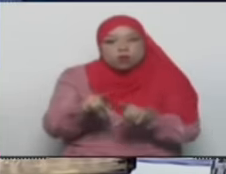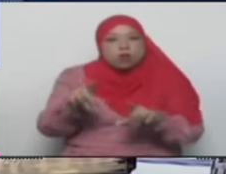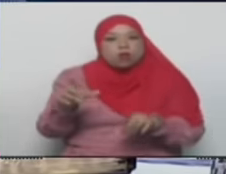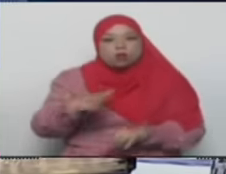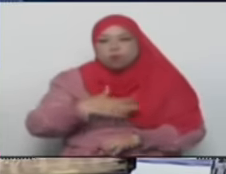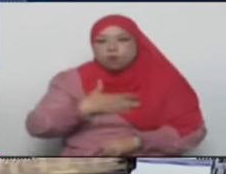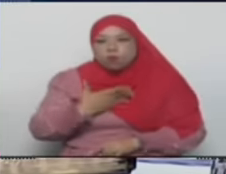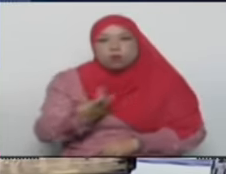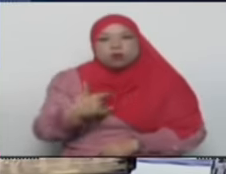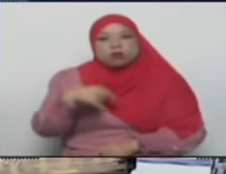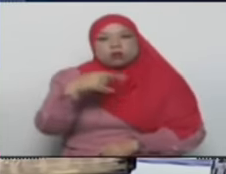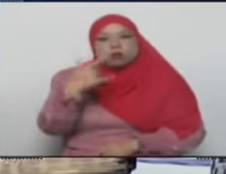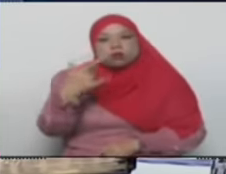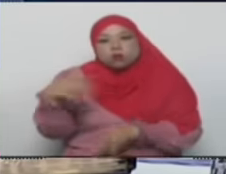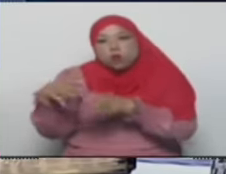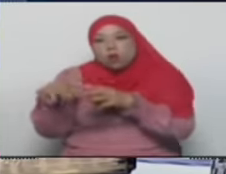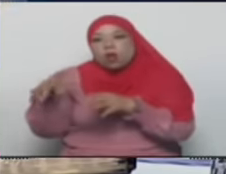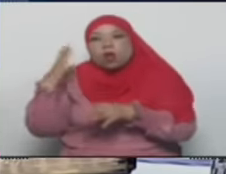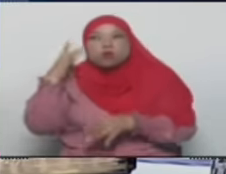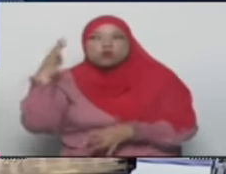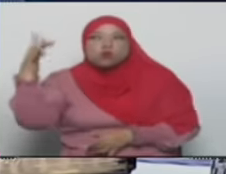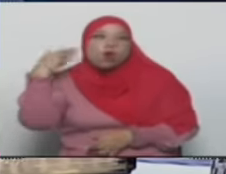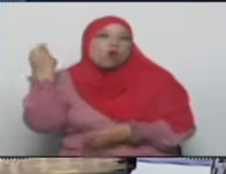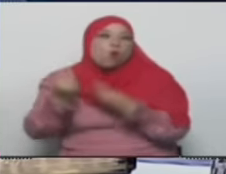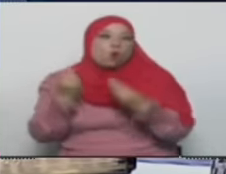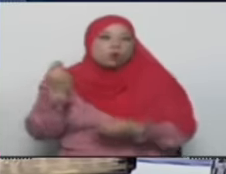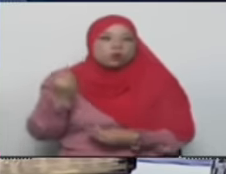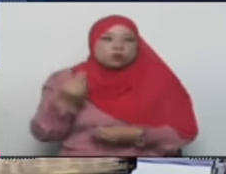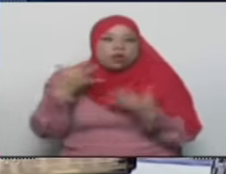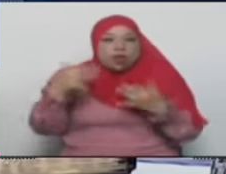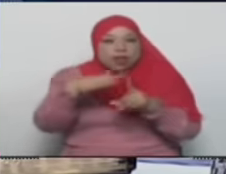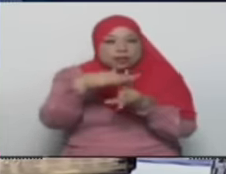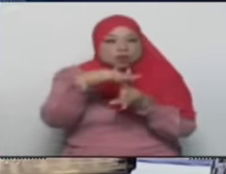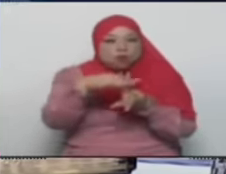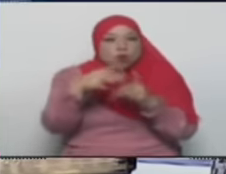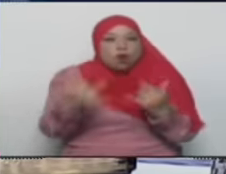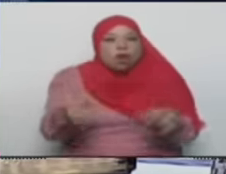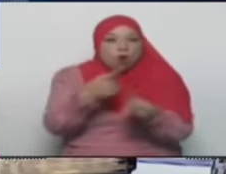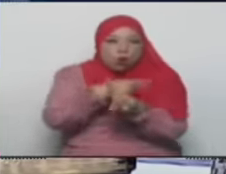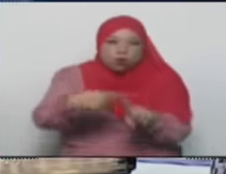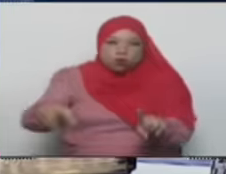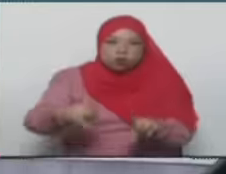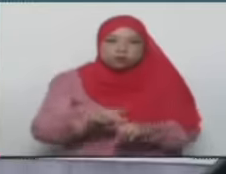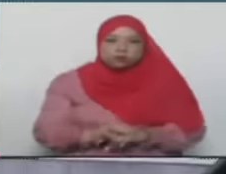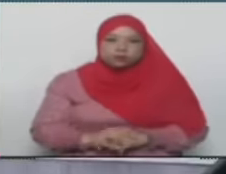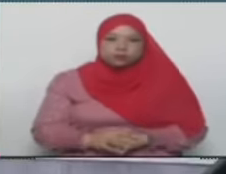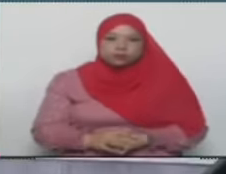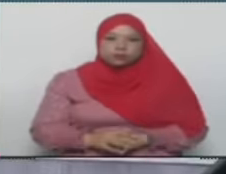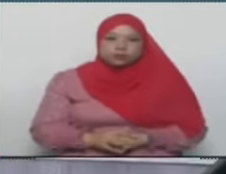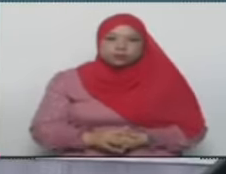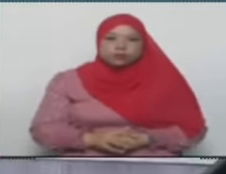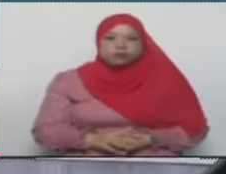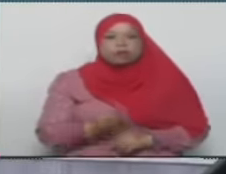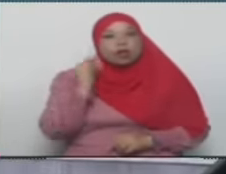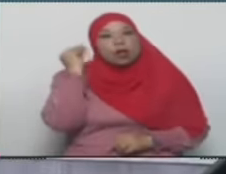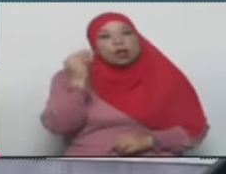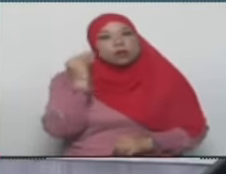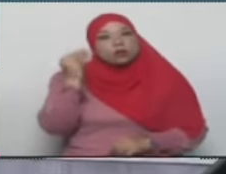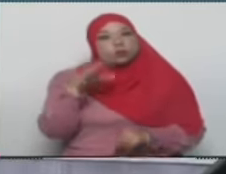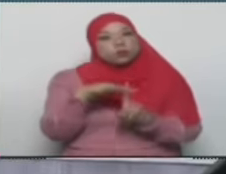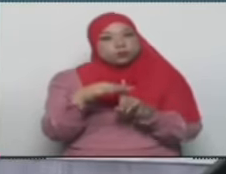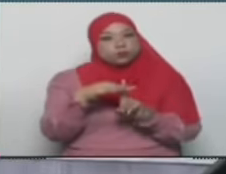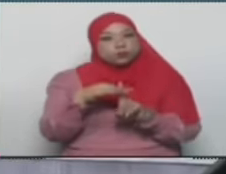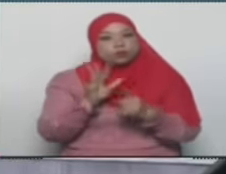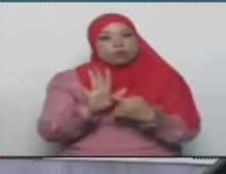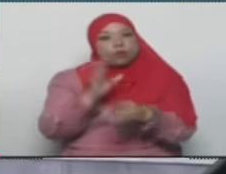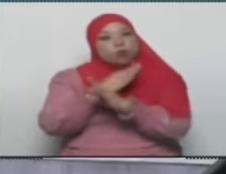suceder. Una cosa son los deseos y otra cosa son las realidades, y la realidad será otra. Habría que hacer un análisis, presidente, porque luego de su postura con